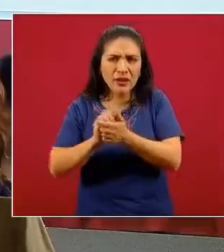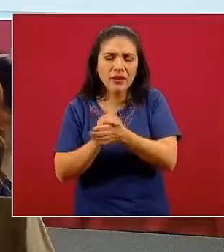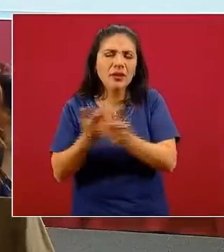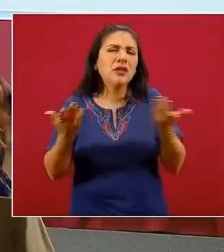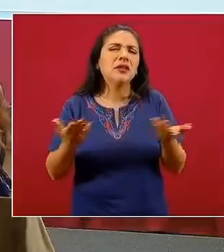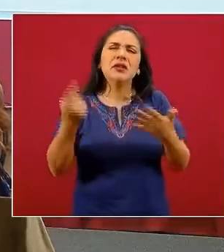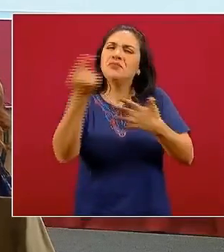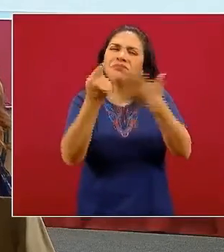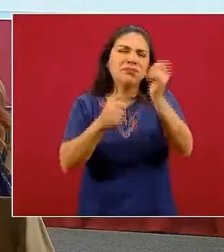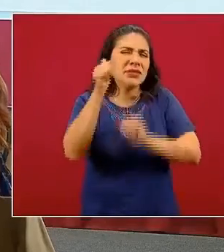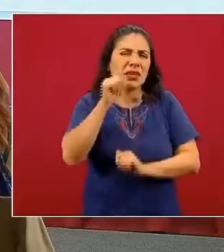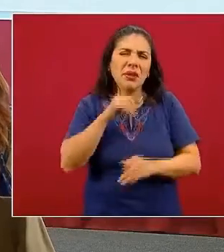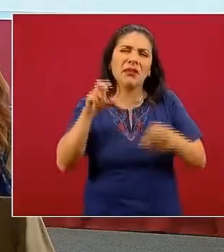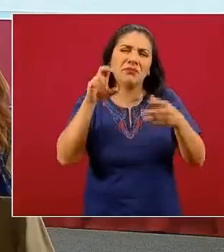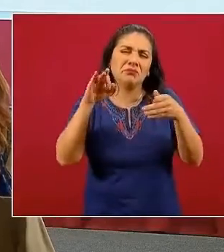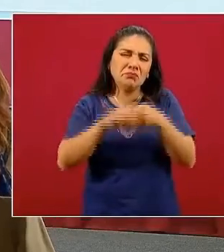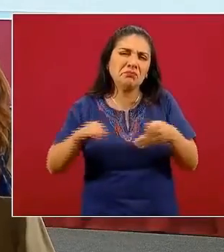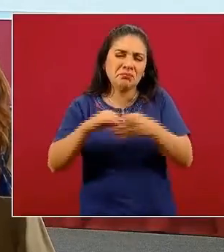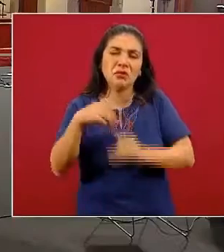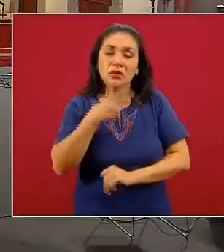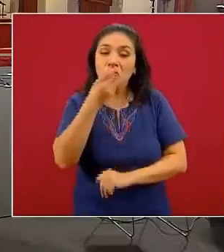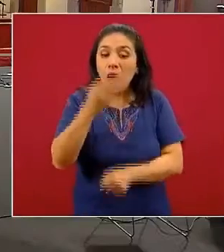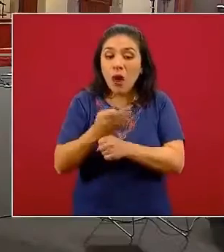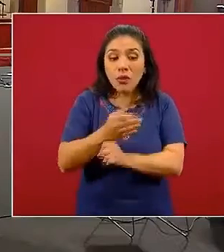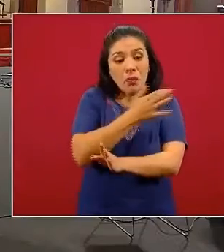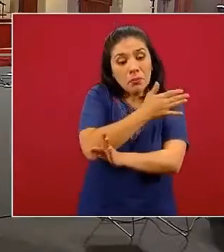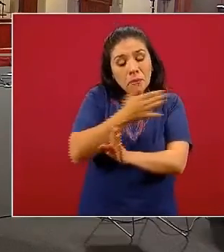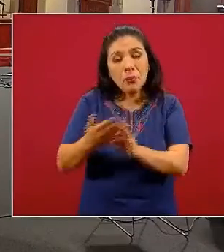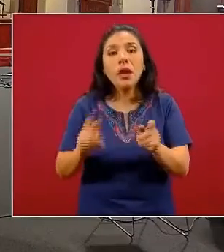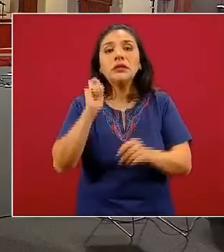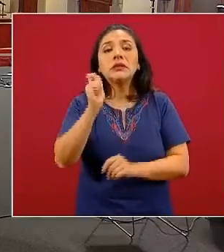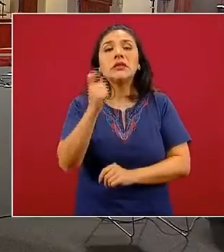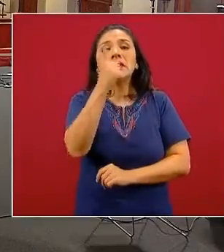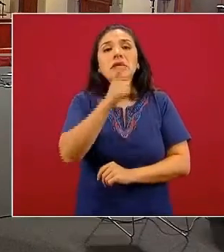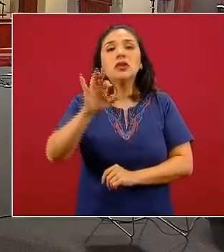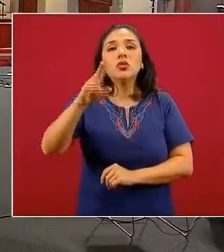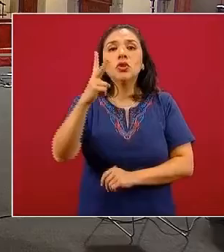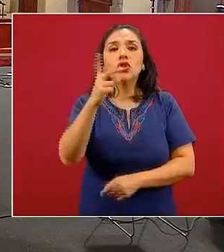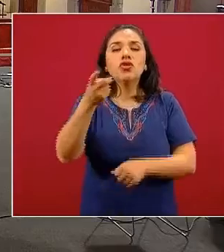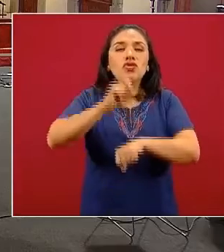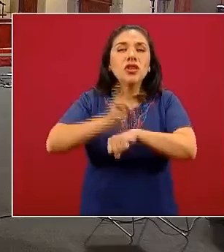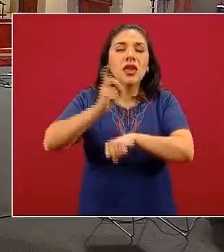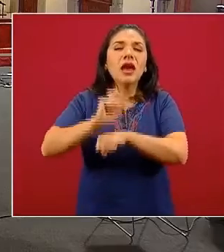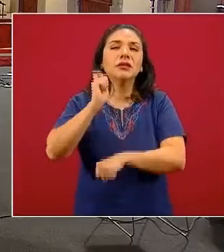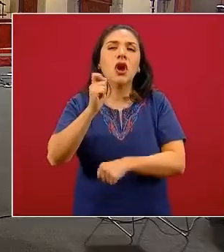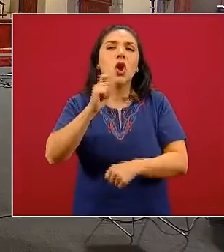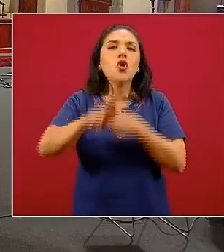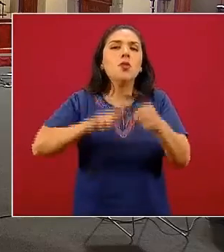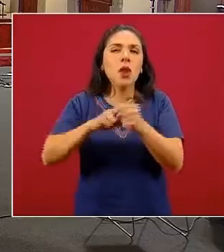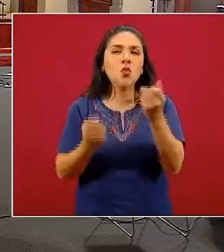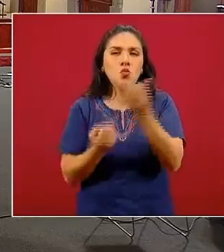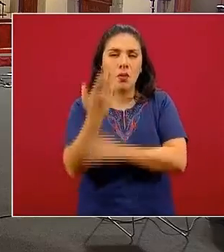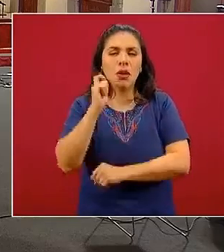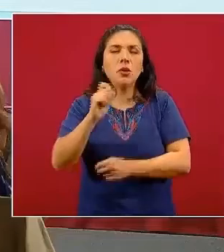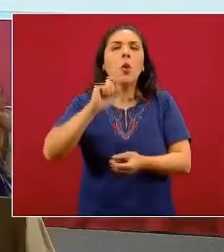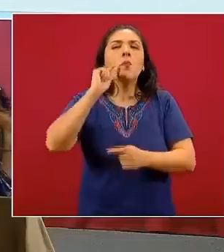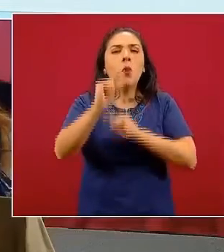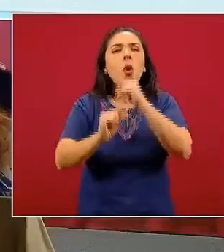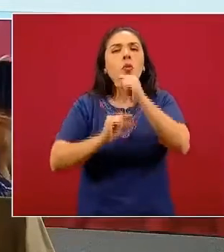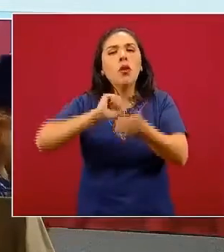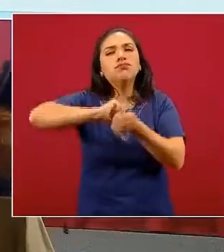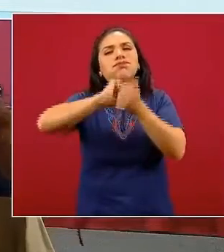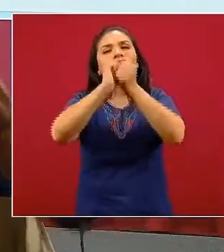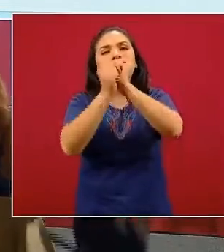en fin, las que hemos mencionado. 152 días de nueva normalidad, proceso gradual de desconfinamiento, no hay